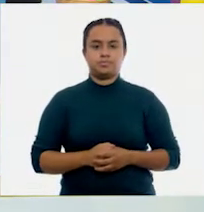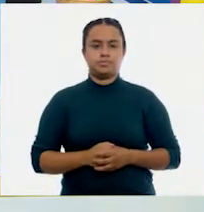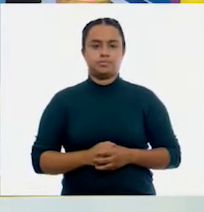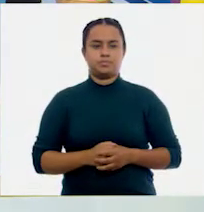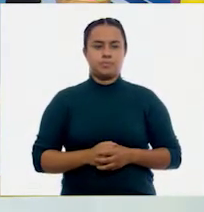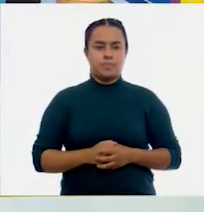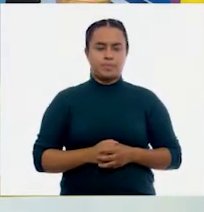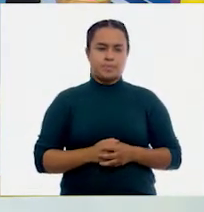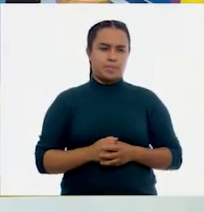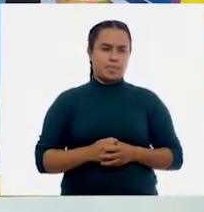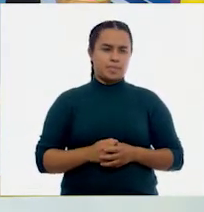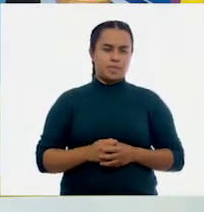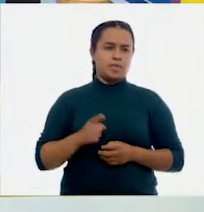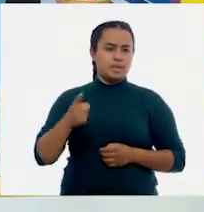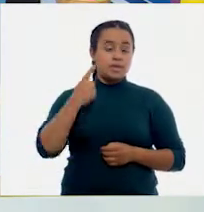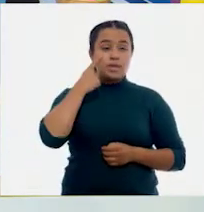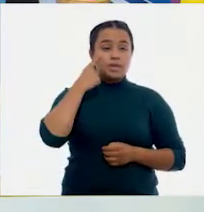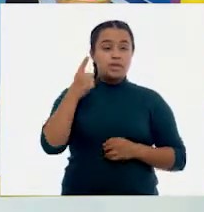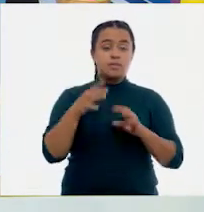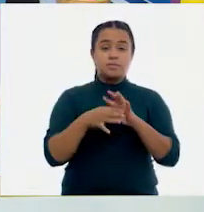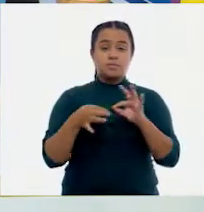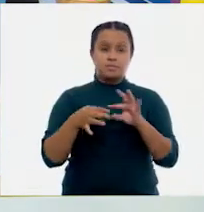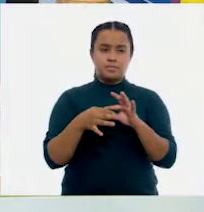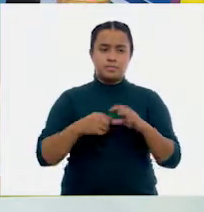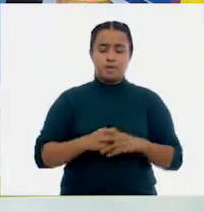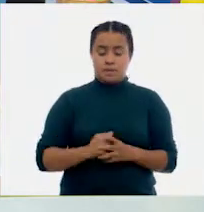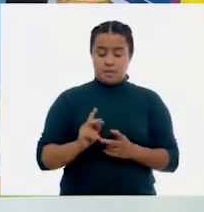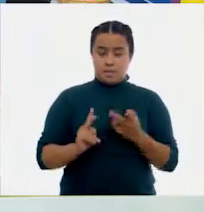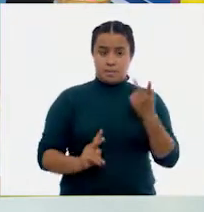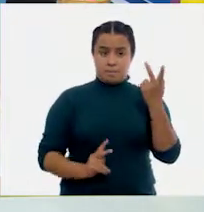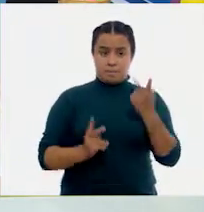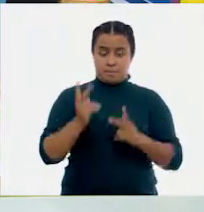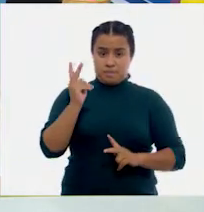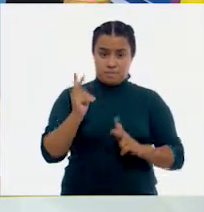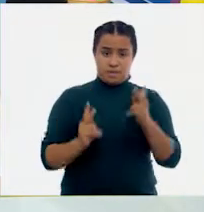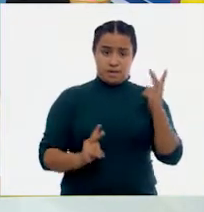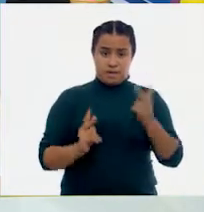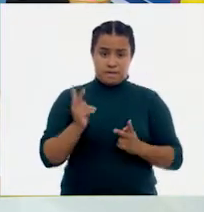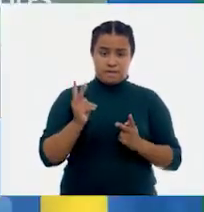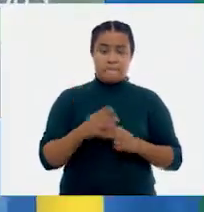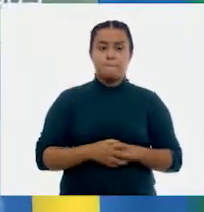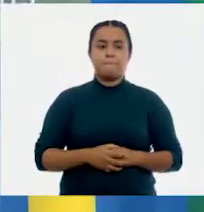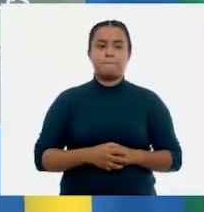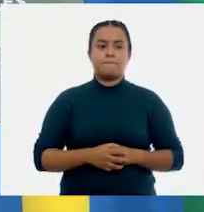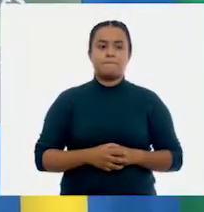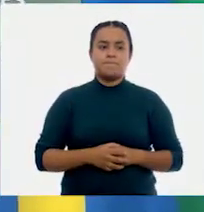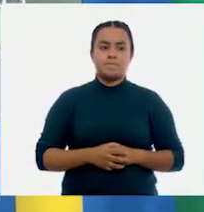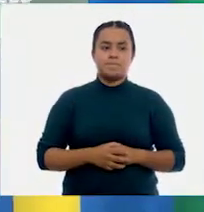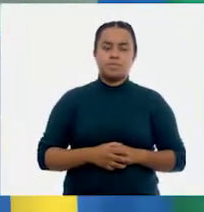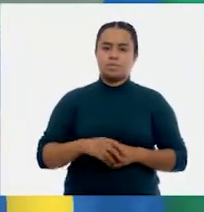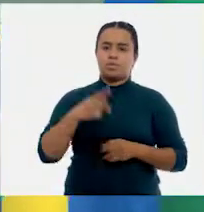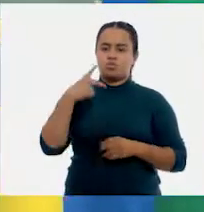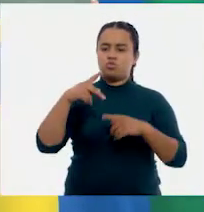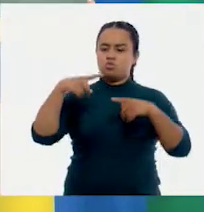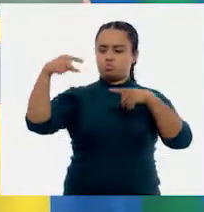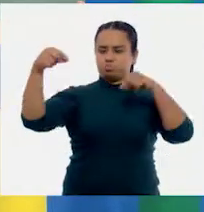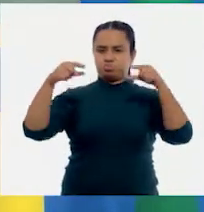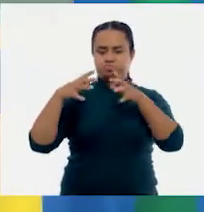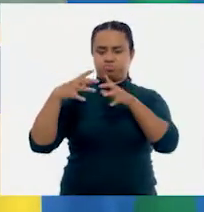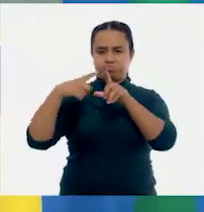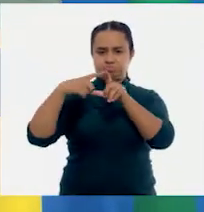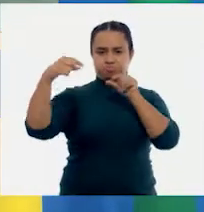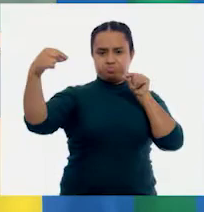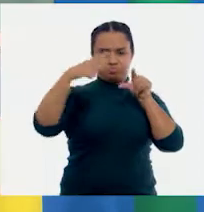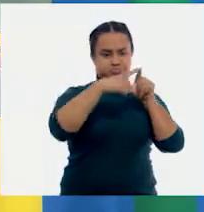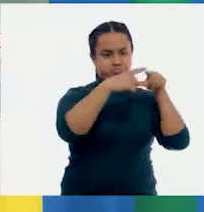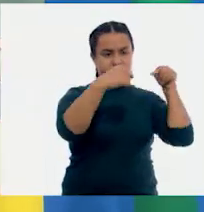Mira, aquí dice, las plantas son de hoja anchas y los árboles